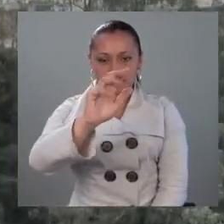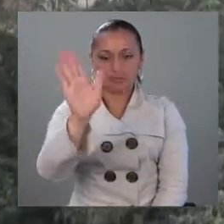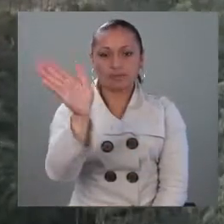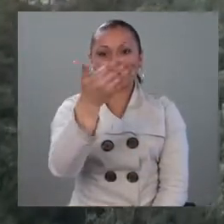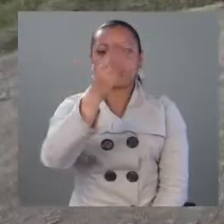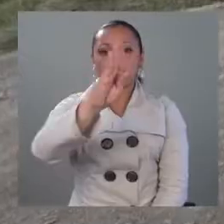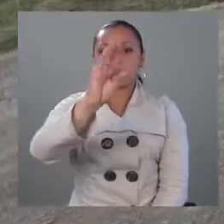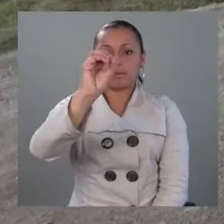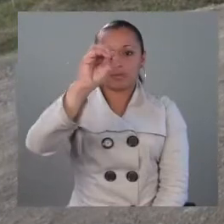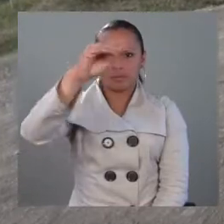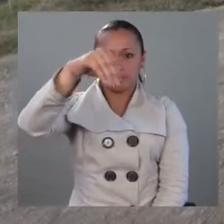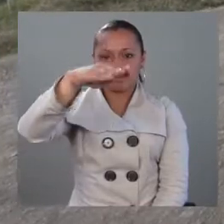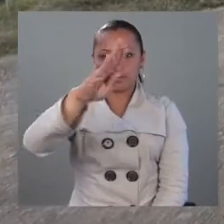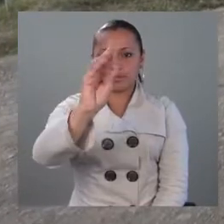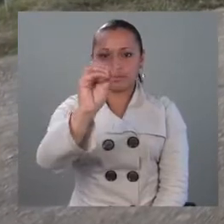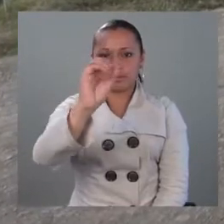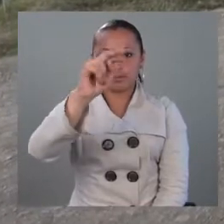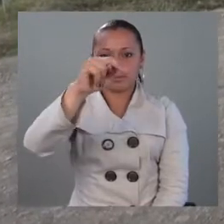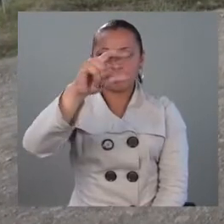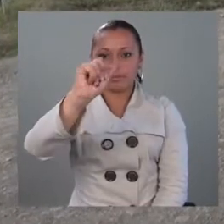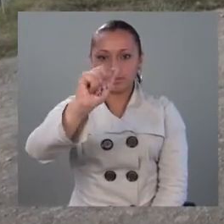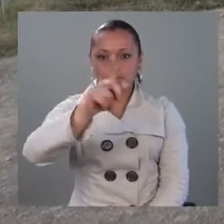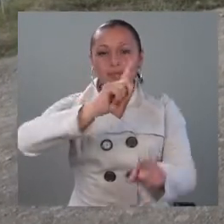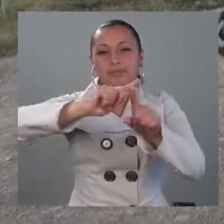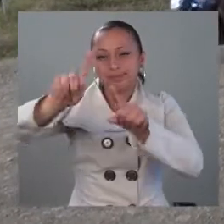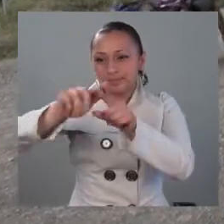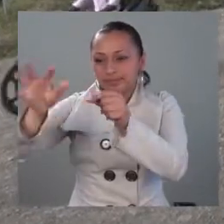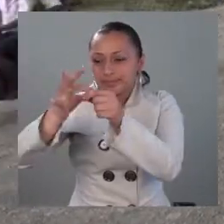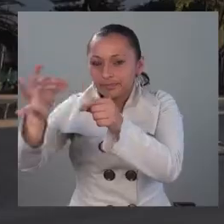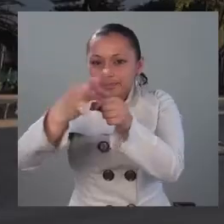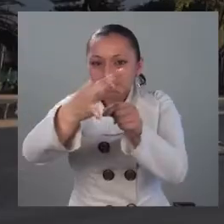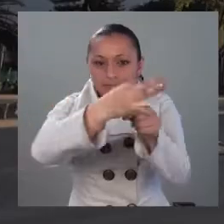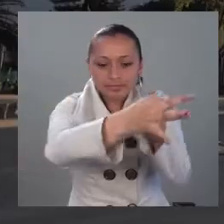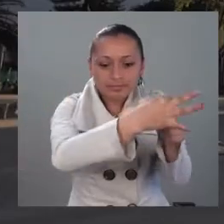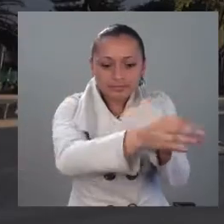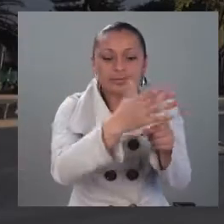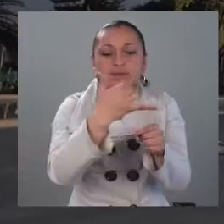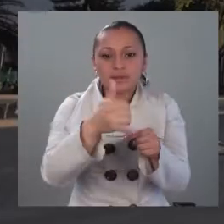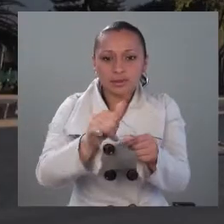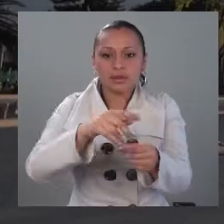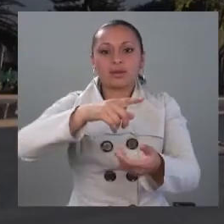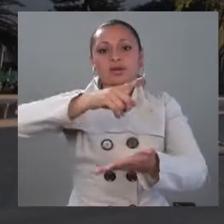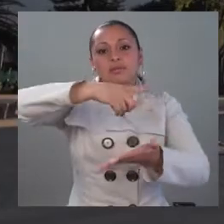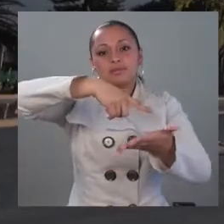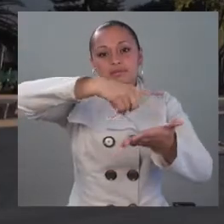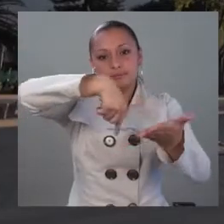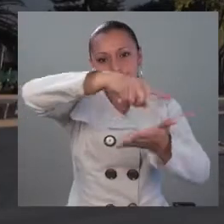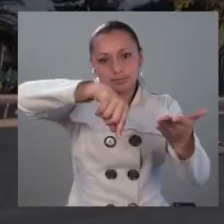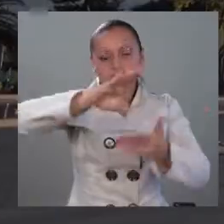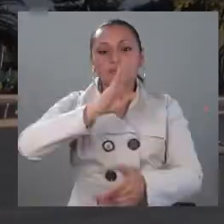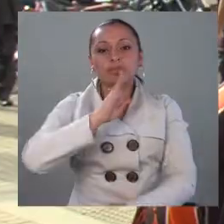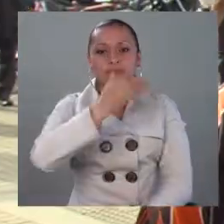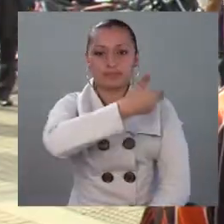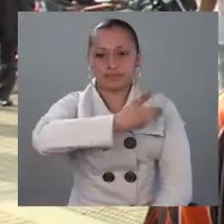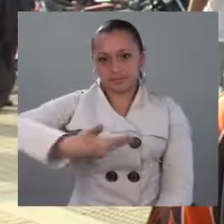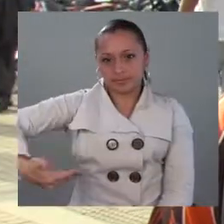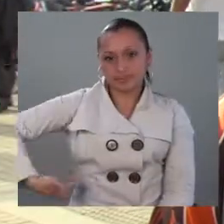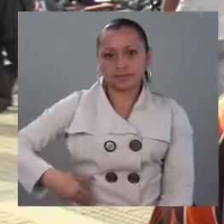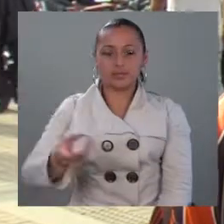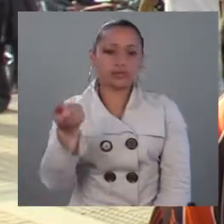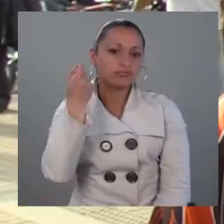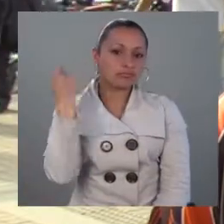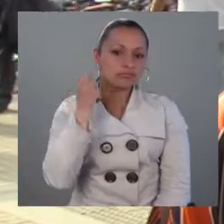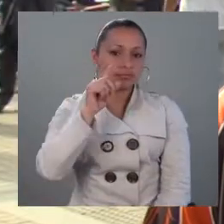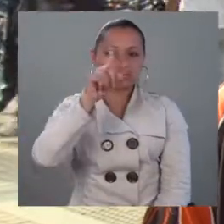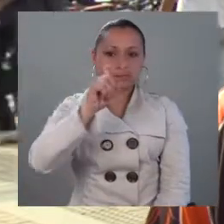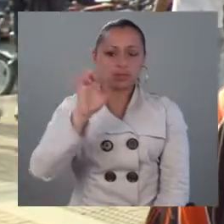ese proyecto tan grande que firmó el señor presidente de la República el 6 de enero del